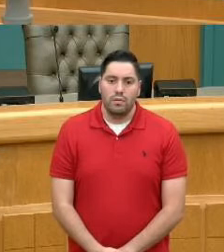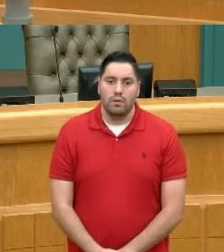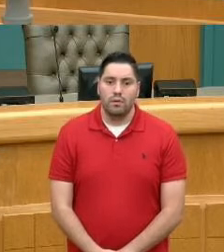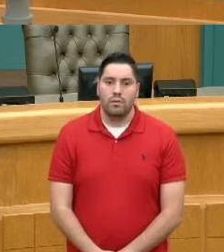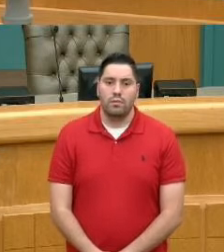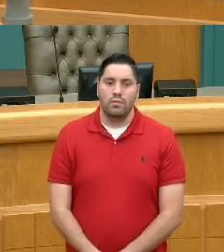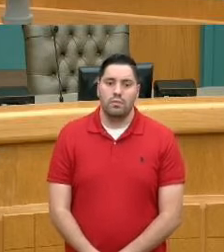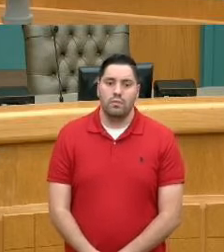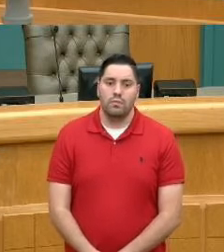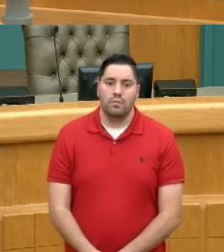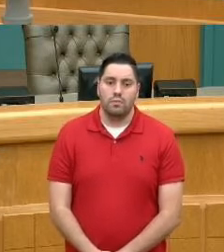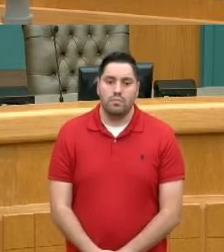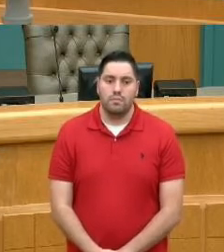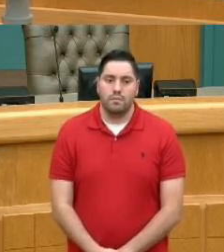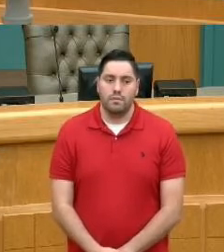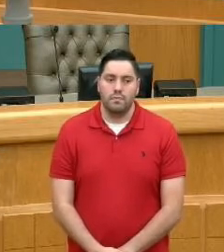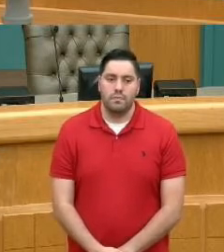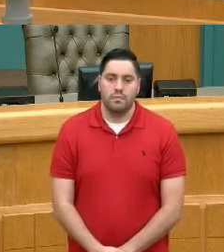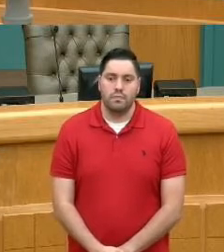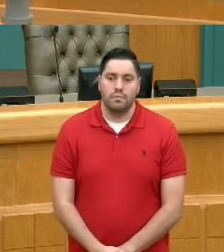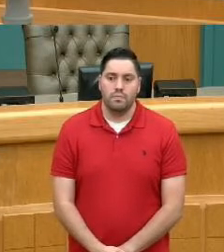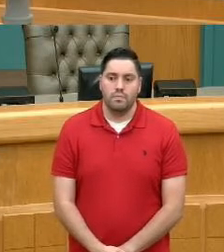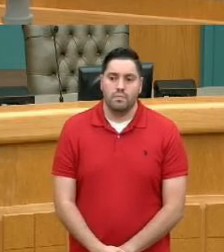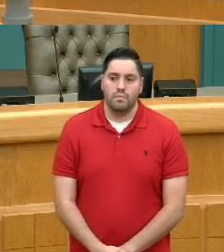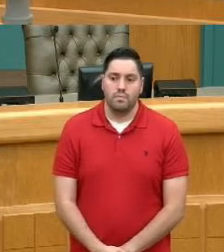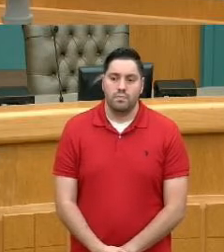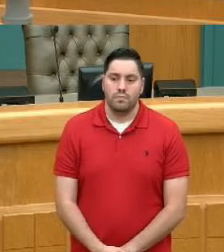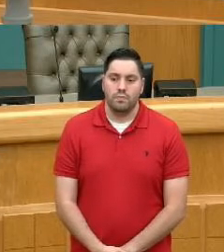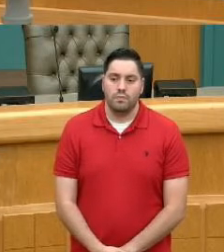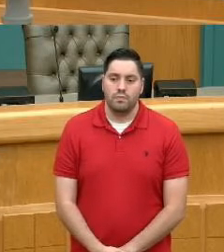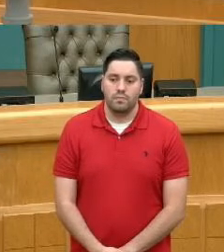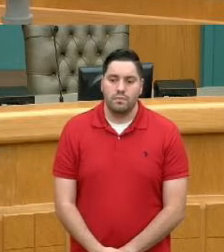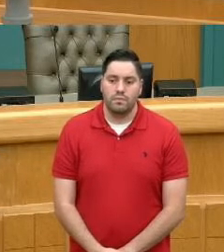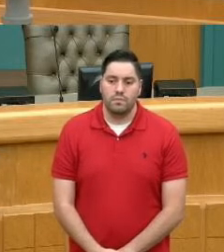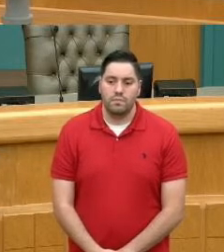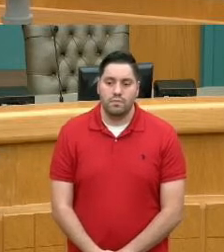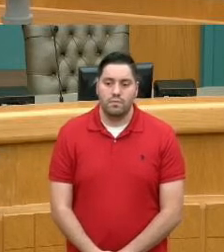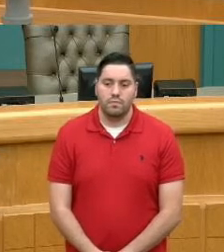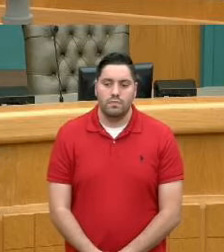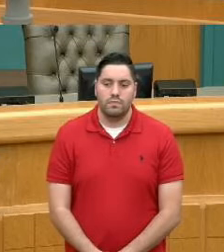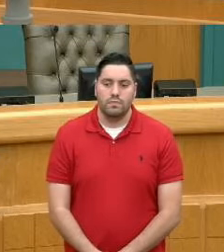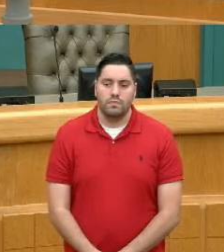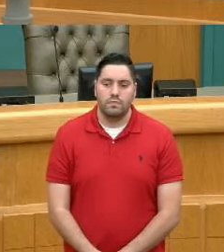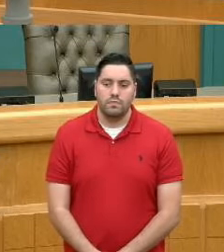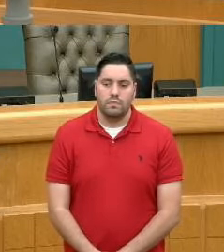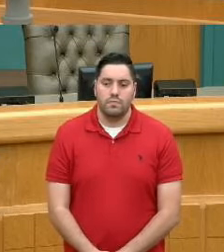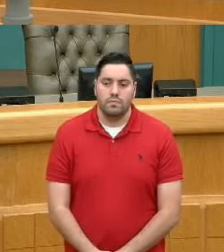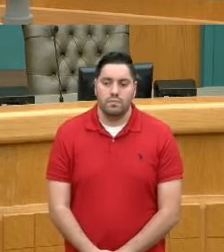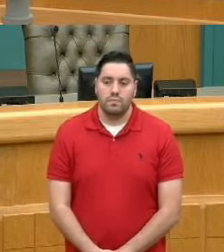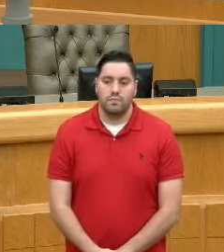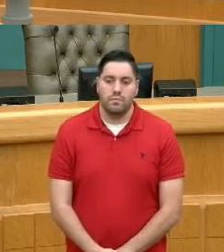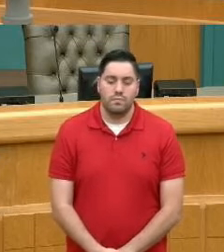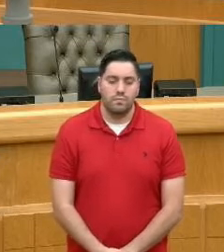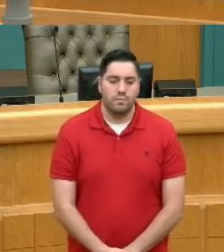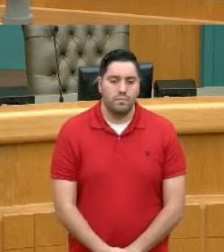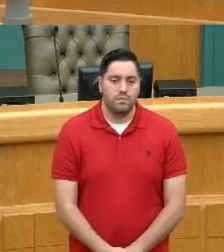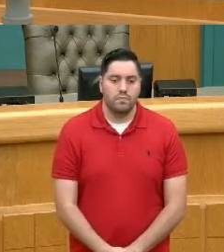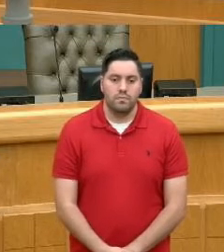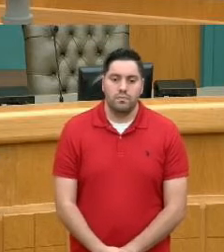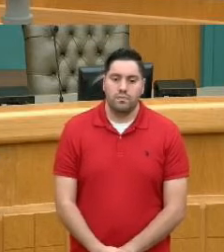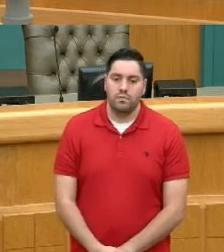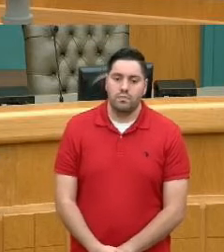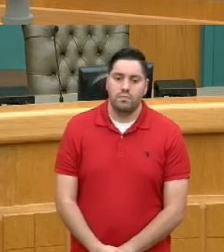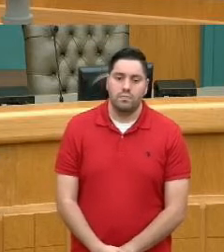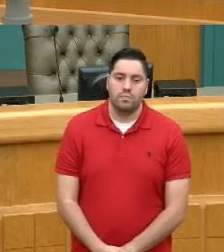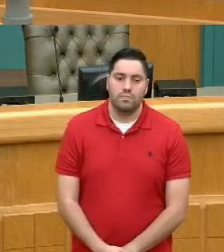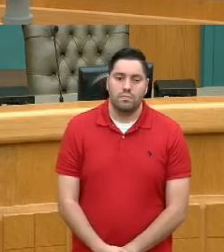Pública, laboratorios privados y la Guardia Nacional. De los 256 casos, la gran mayoría son residentes de la ciudad de Corpus Christi. 4